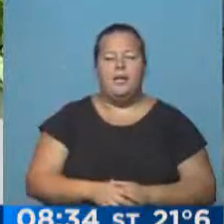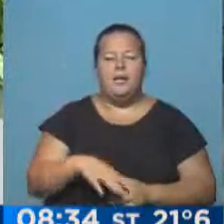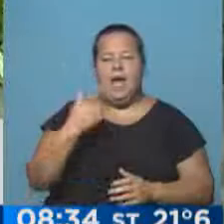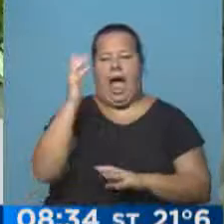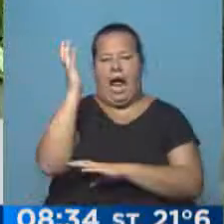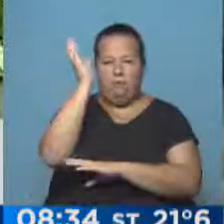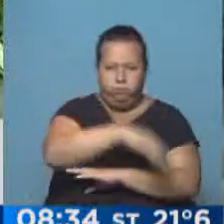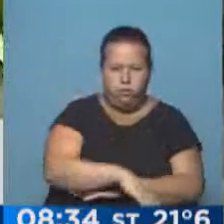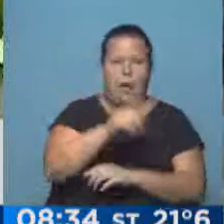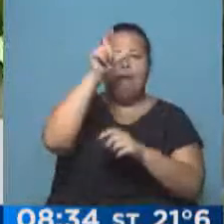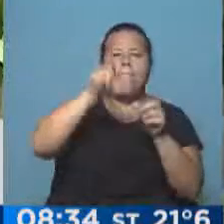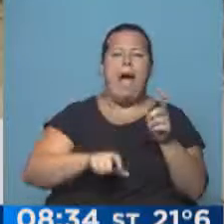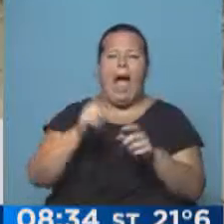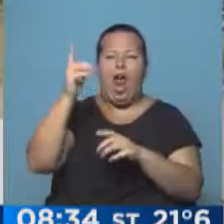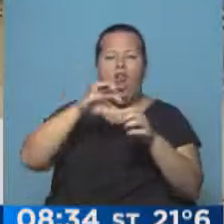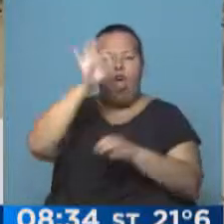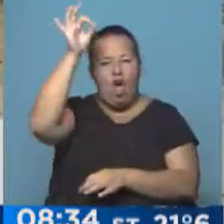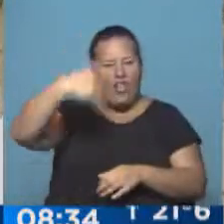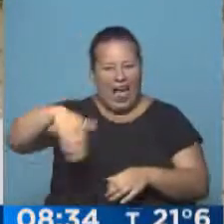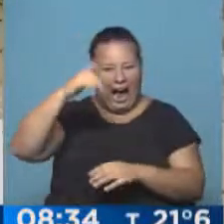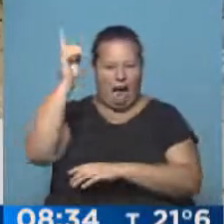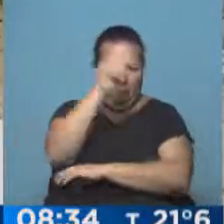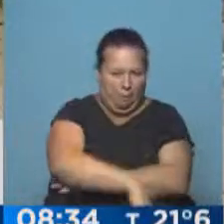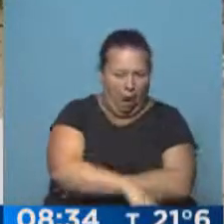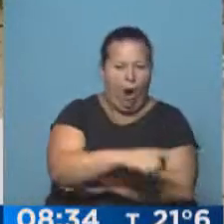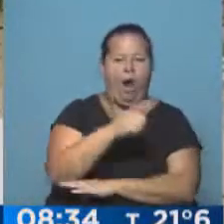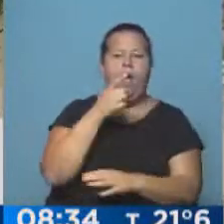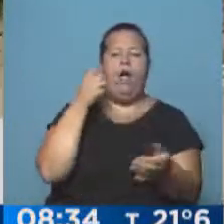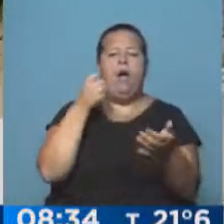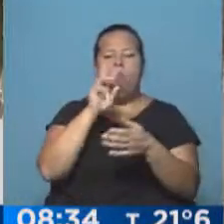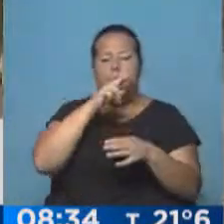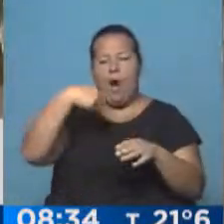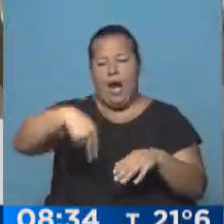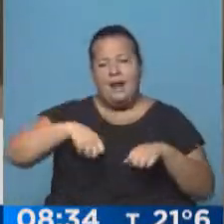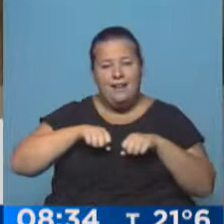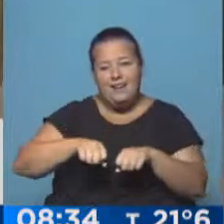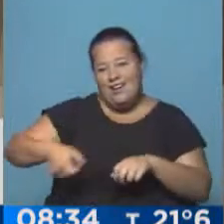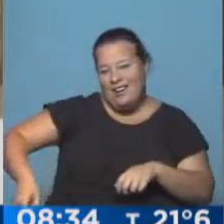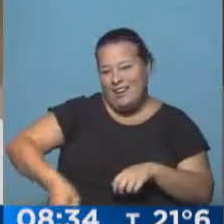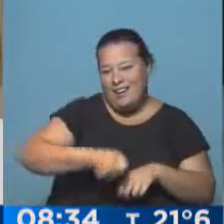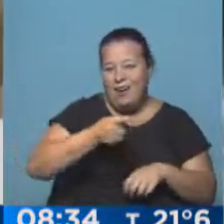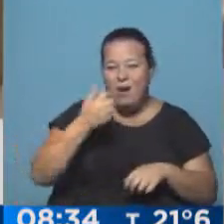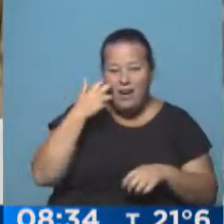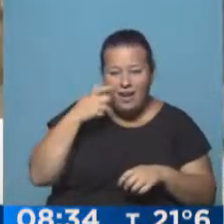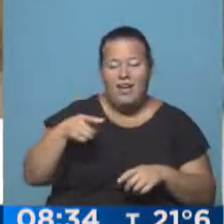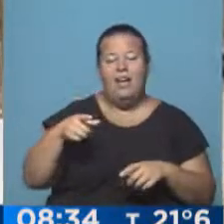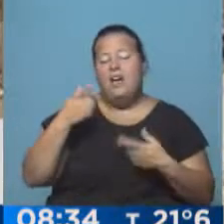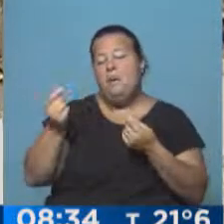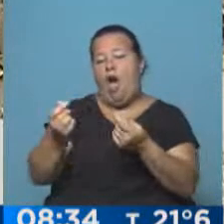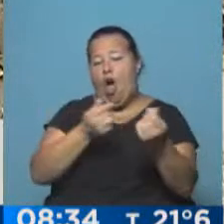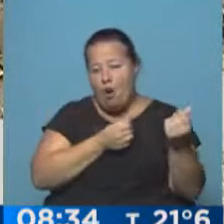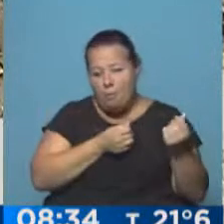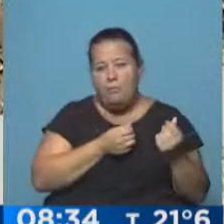árbol, tira el palo indicador de la calle, le pega a la señora que estaba con el carrito, si no me equivoco, me iba a ser